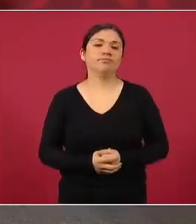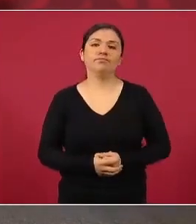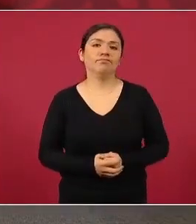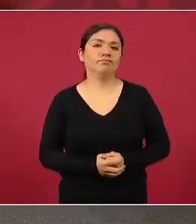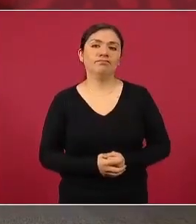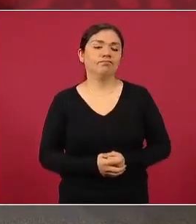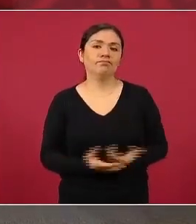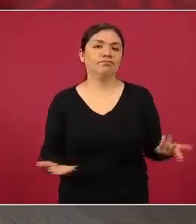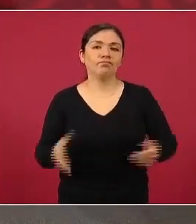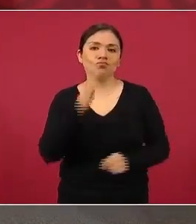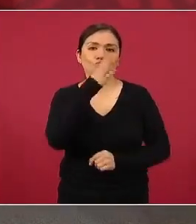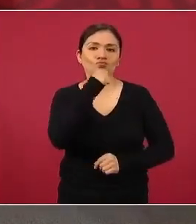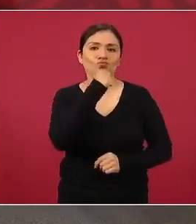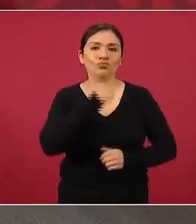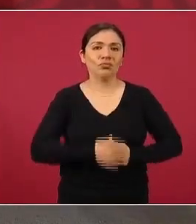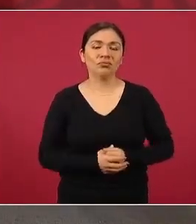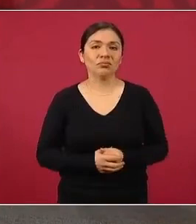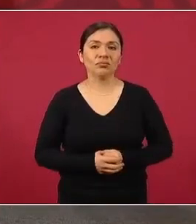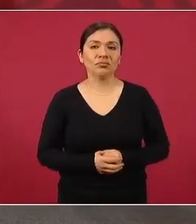Pues no,